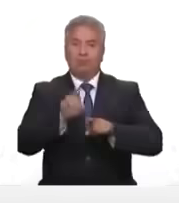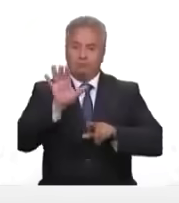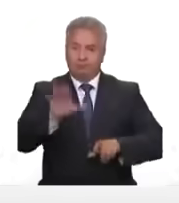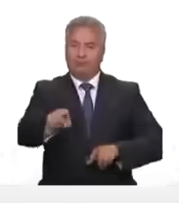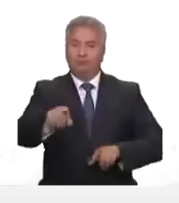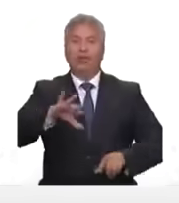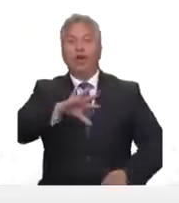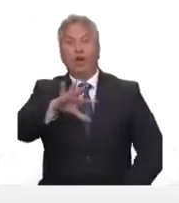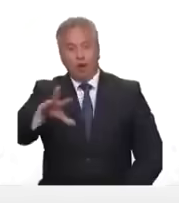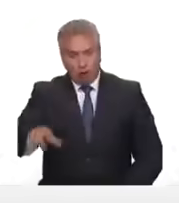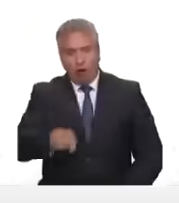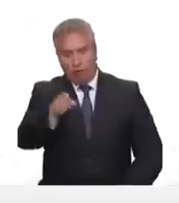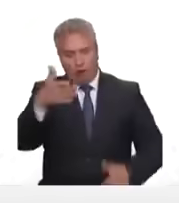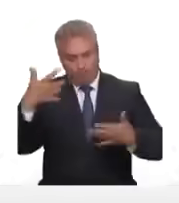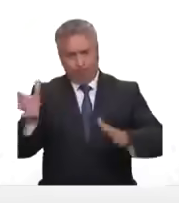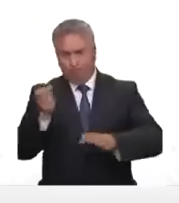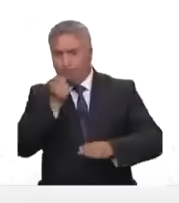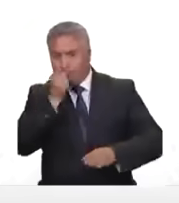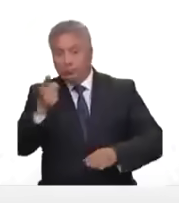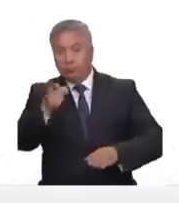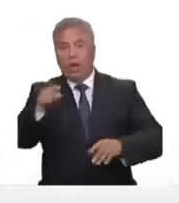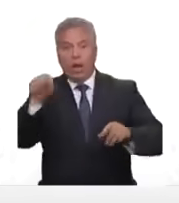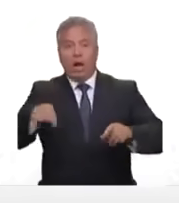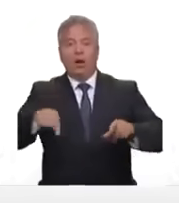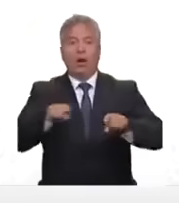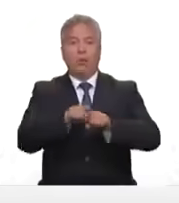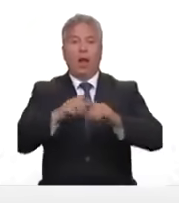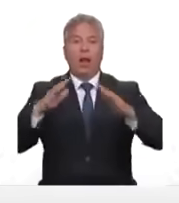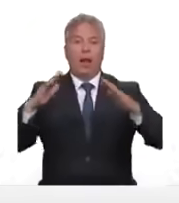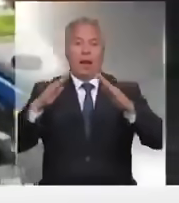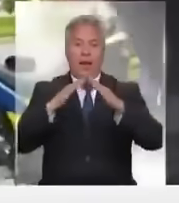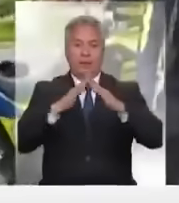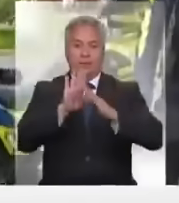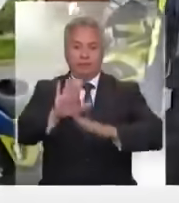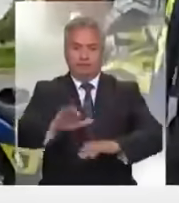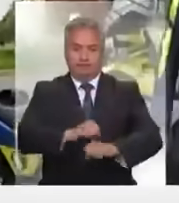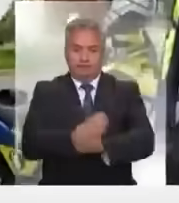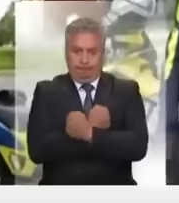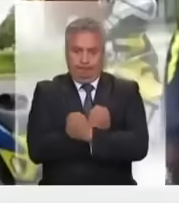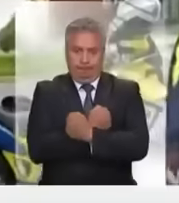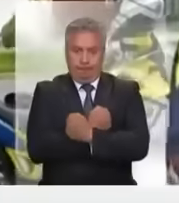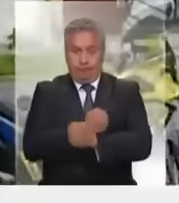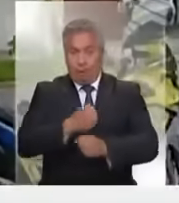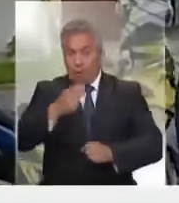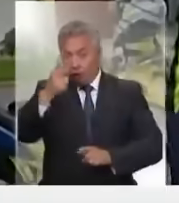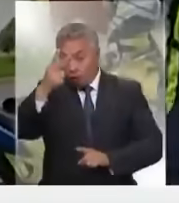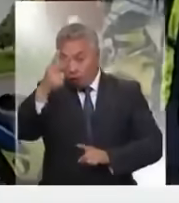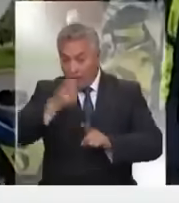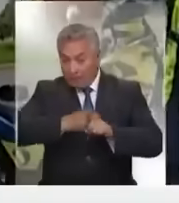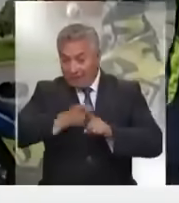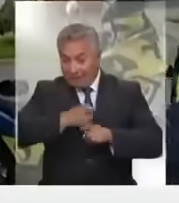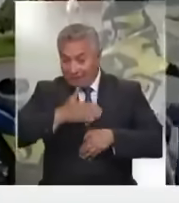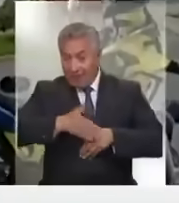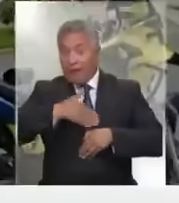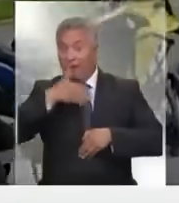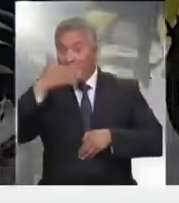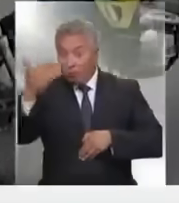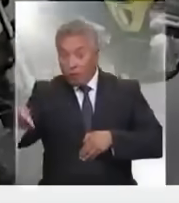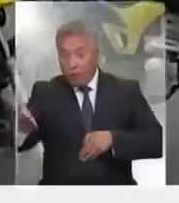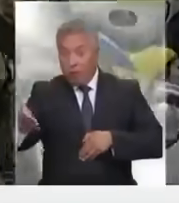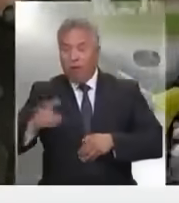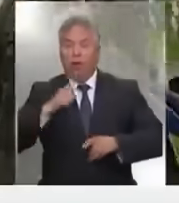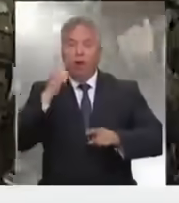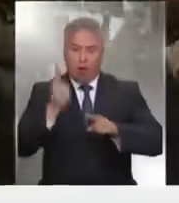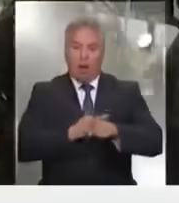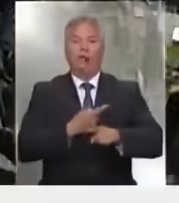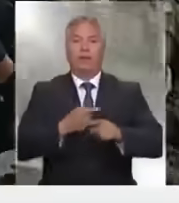uso público, quedando con la medida cautelar de arresto domiciliario total. Pero meses más tarde, nuevamente sería detenido por robo en lugar